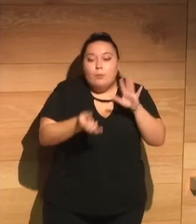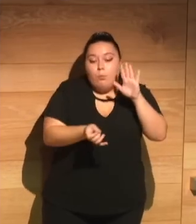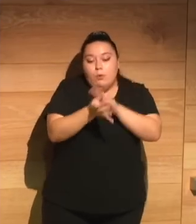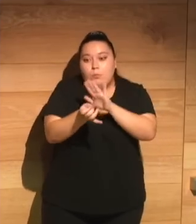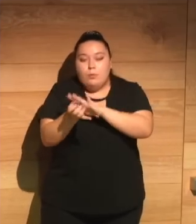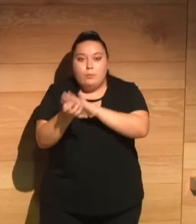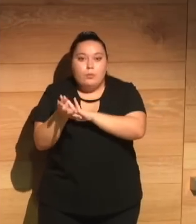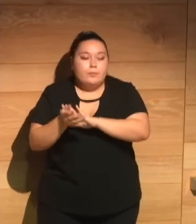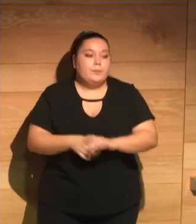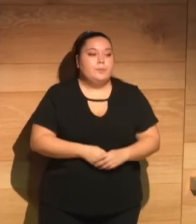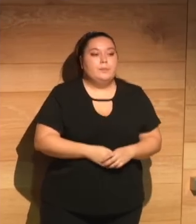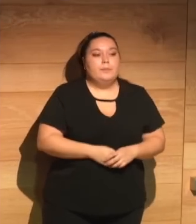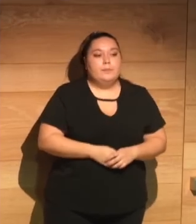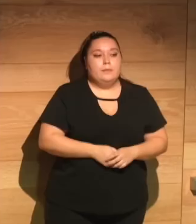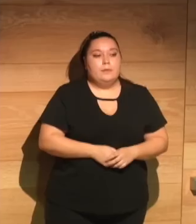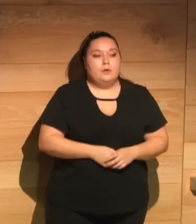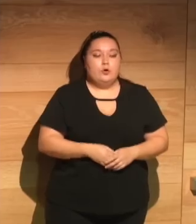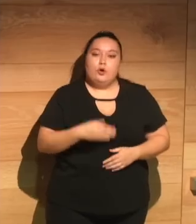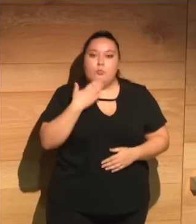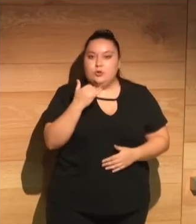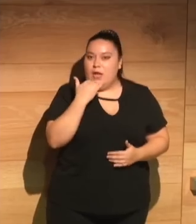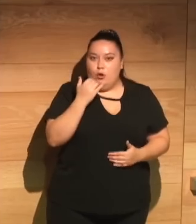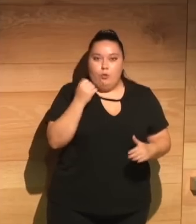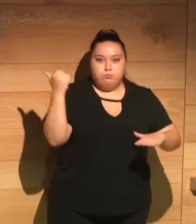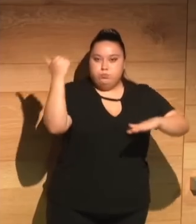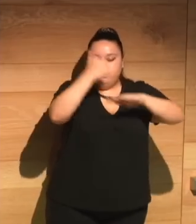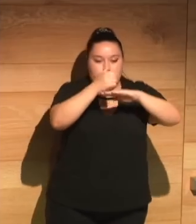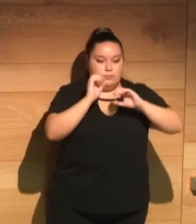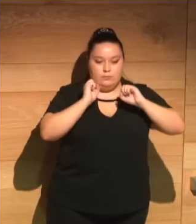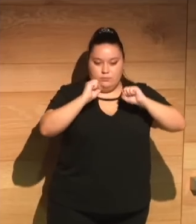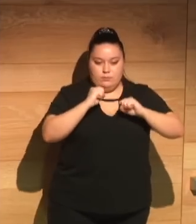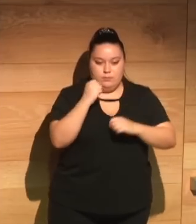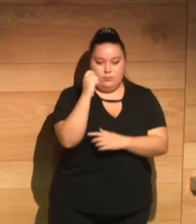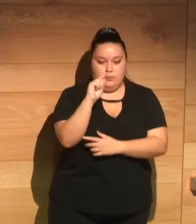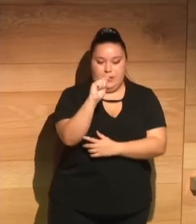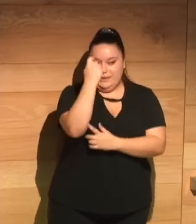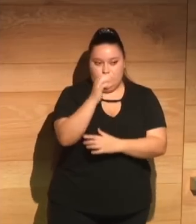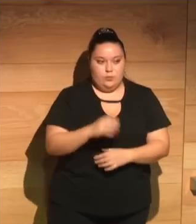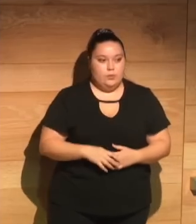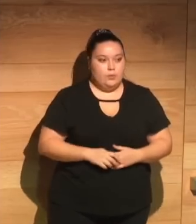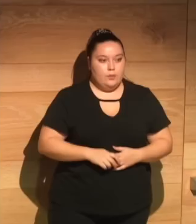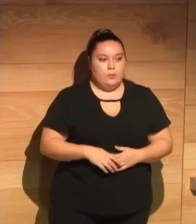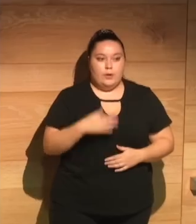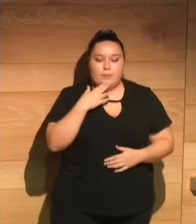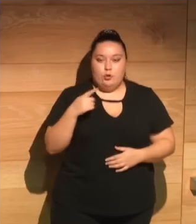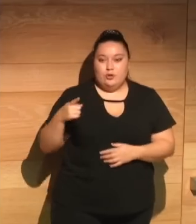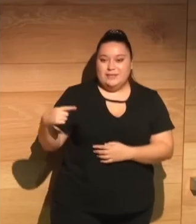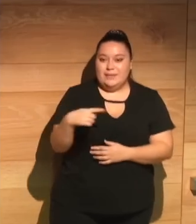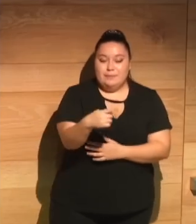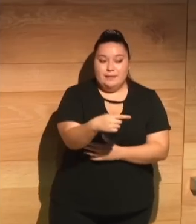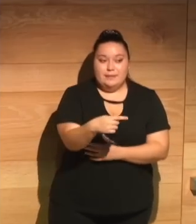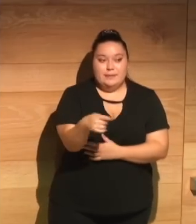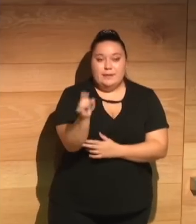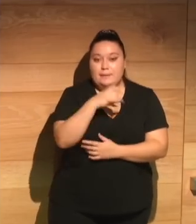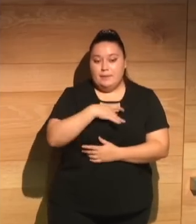que son los hits, ¿no? Por ejemplo, creo que en China está uno que se llama La Serpiente Blanca, que se reproduce